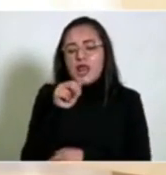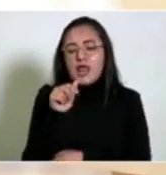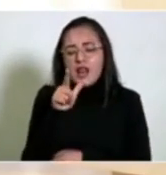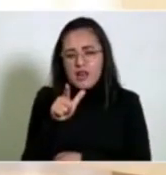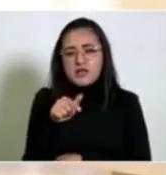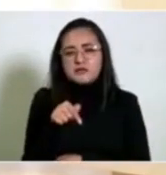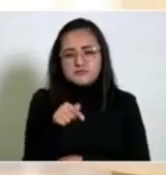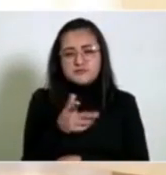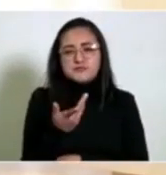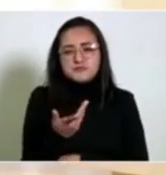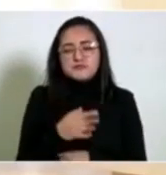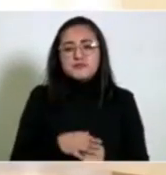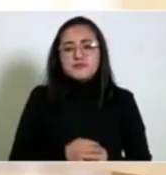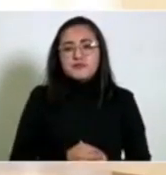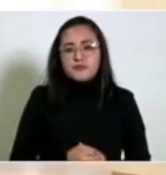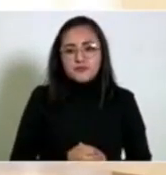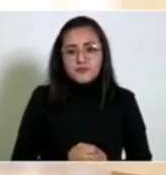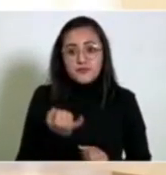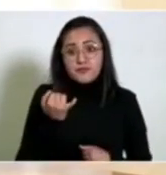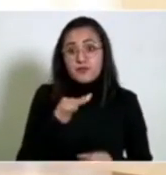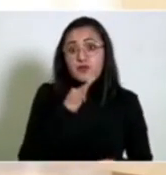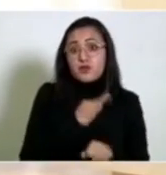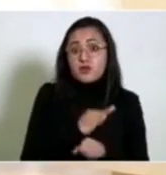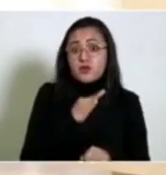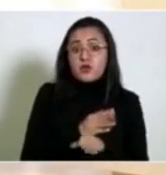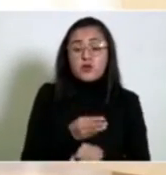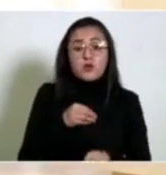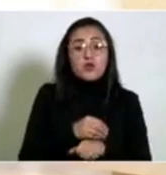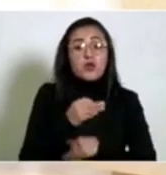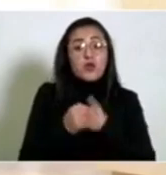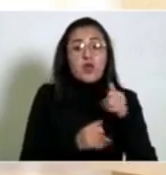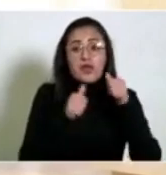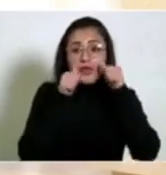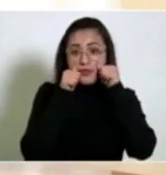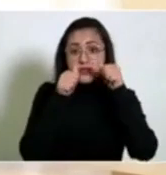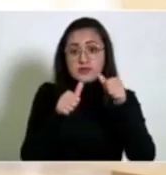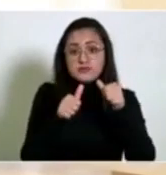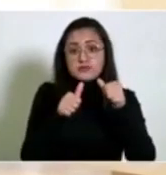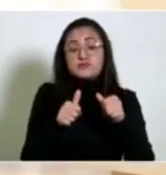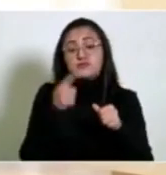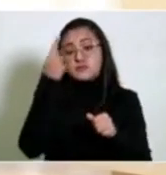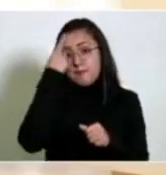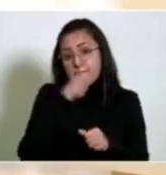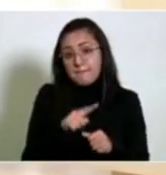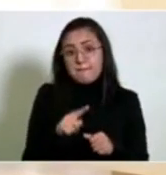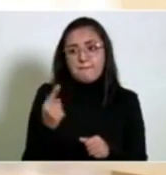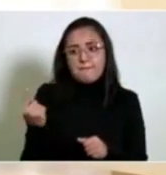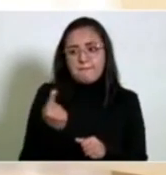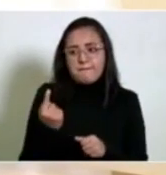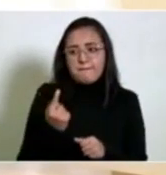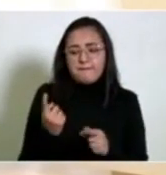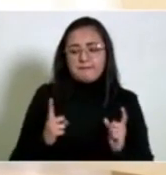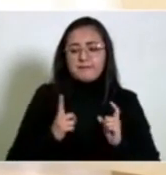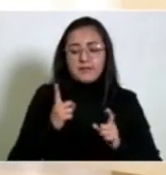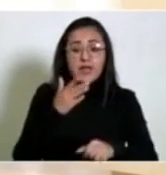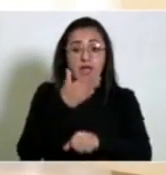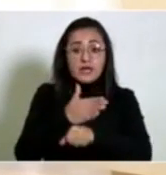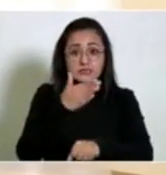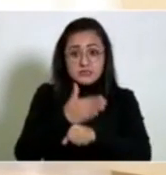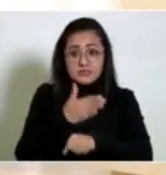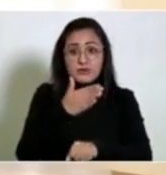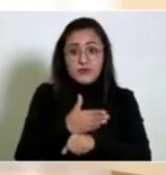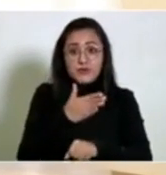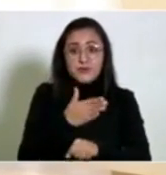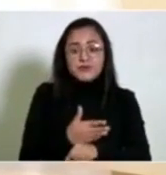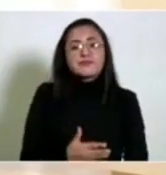y si es que estamos poniendo toda la atención para que la sentencia que se les dicte